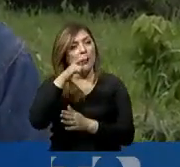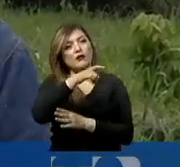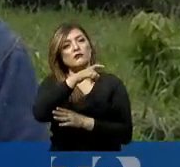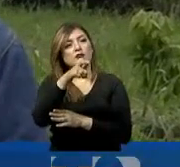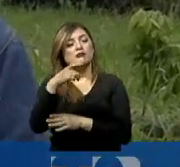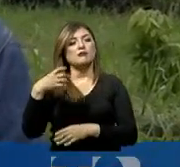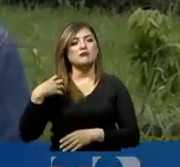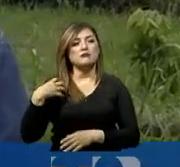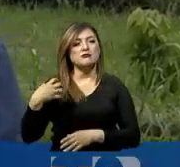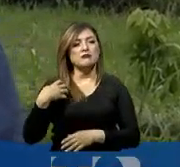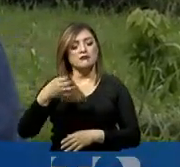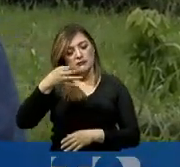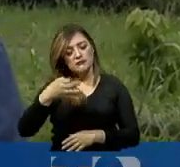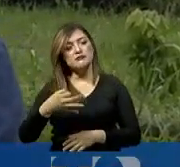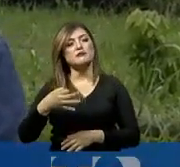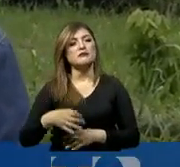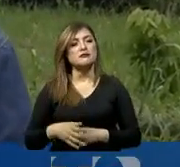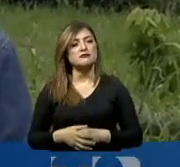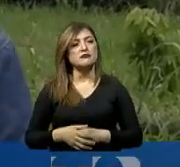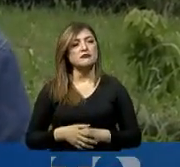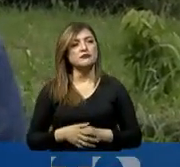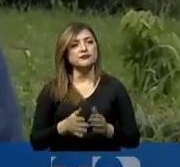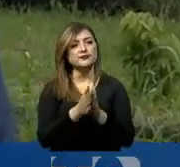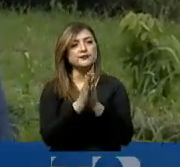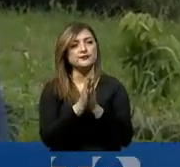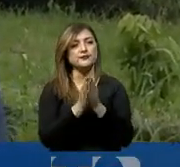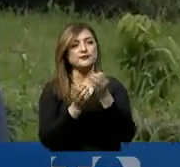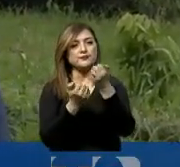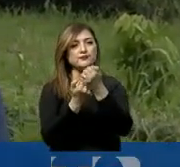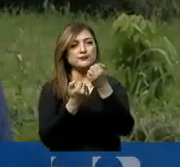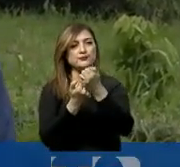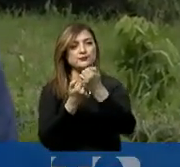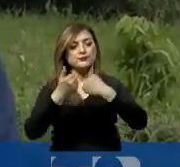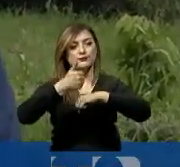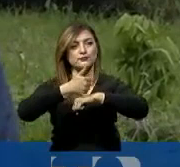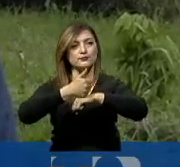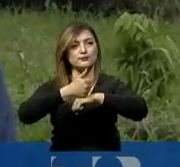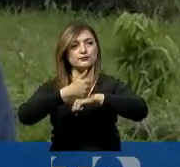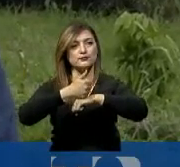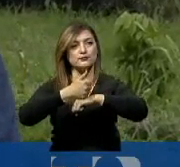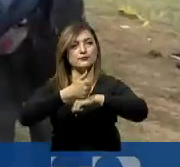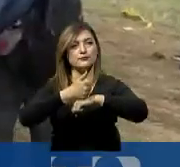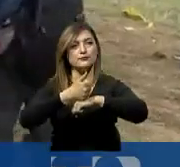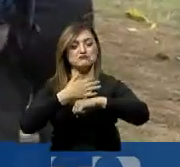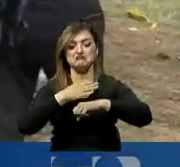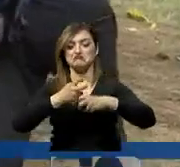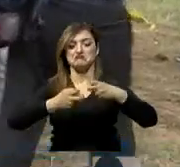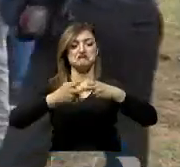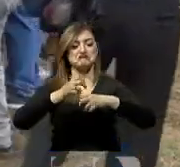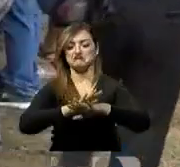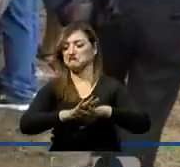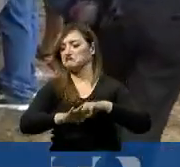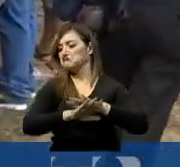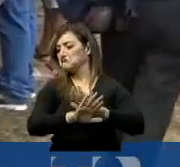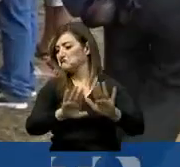se garantice que eso se va a cumplir y solicitando el apoyo de las autoridades. En eso nosotros no tenemos ningún inconveniente. Pero para habitantes